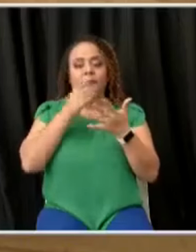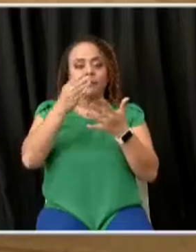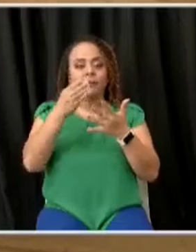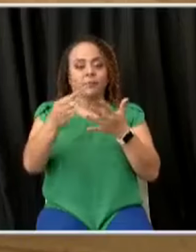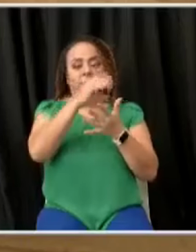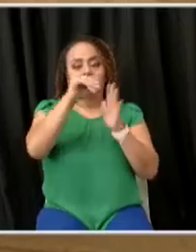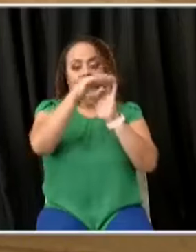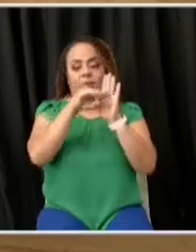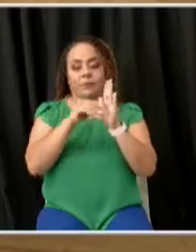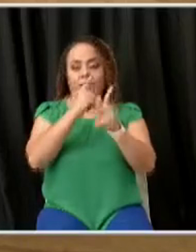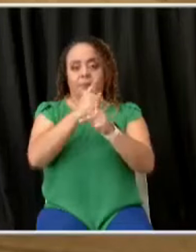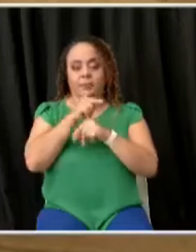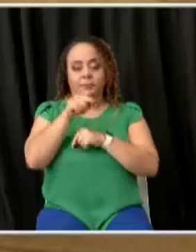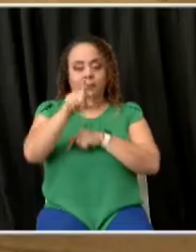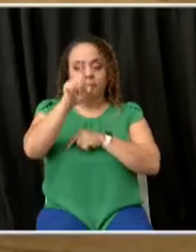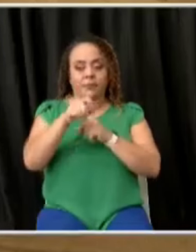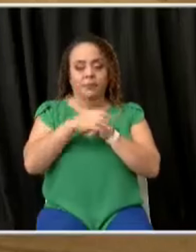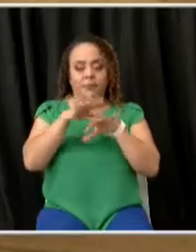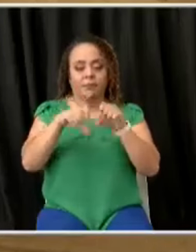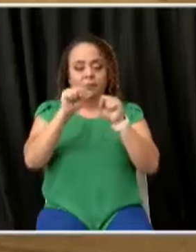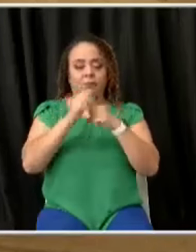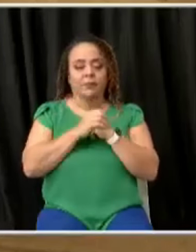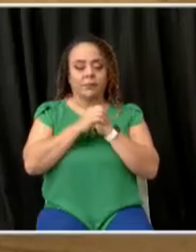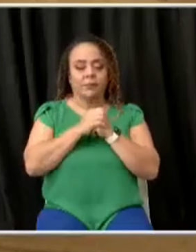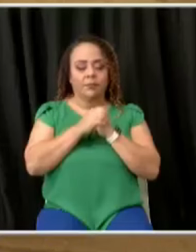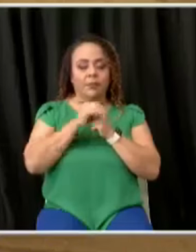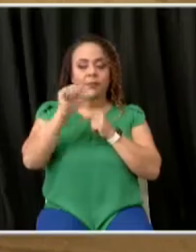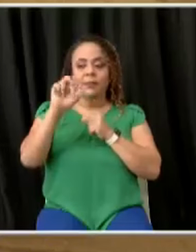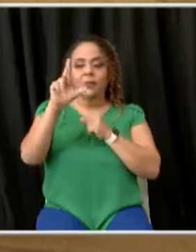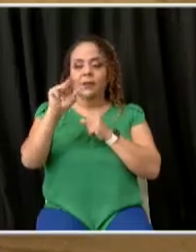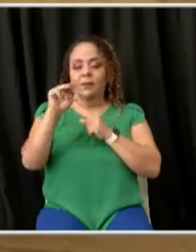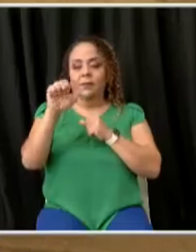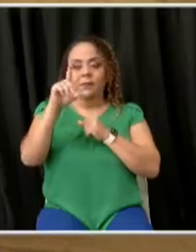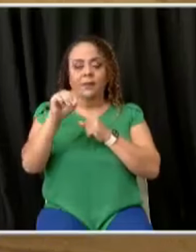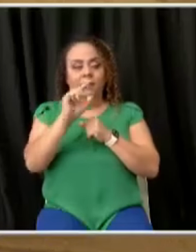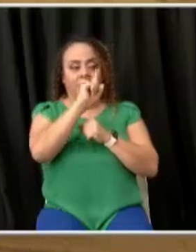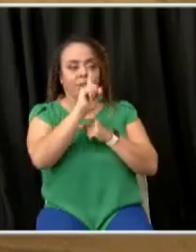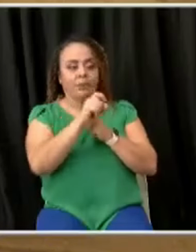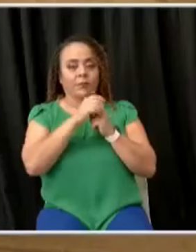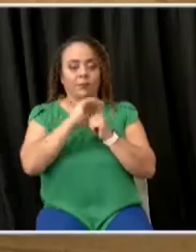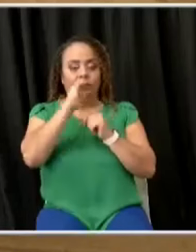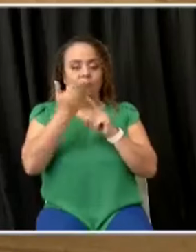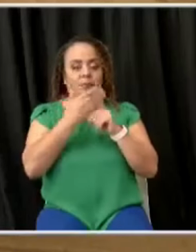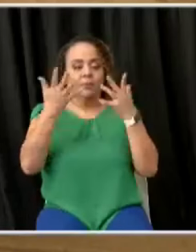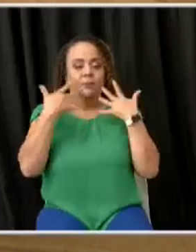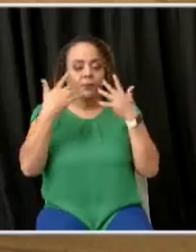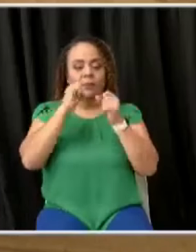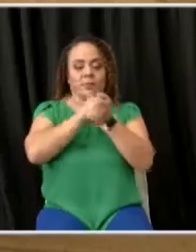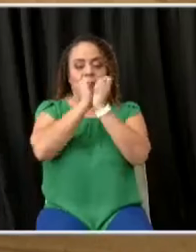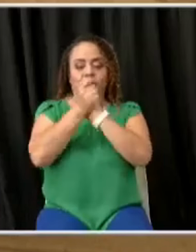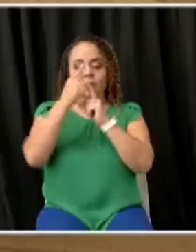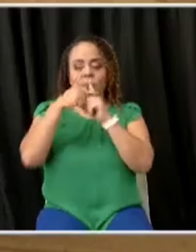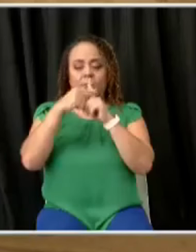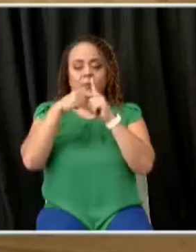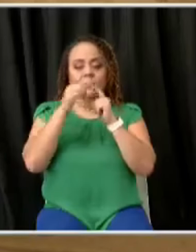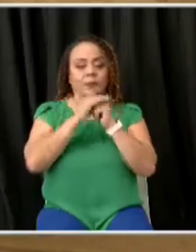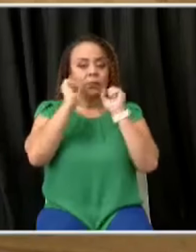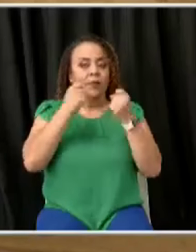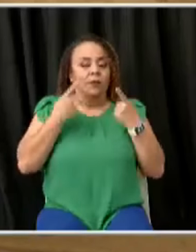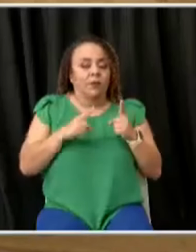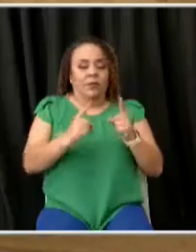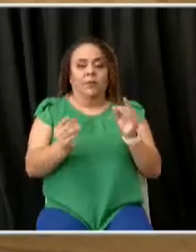y esas medidas preventivas que usted debe de tomar? Don Armando nos consulta, en el golpe de calor el cambio de temperatura le puede